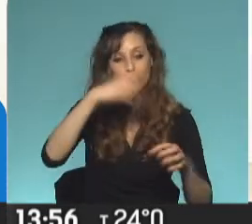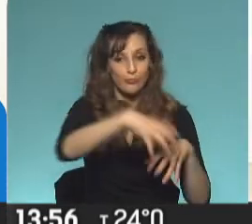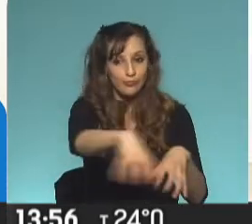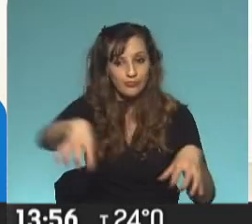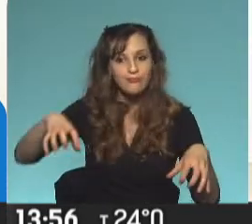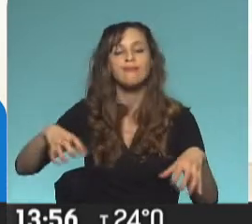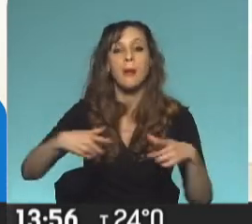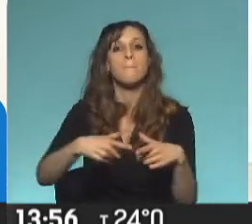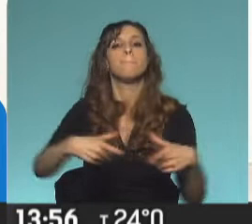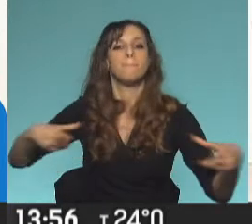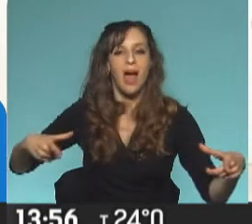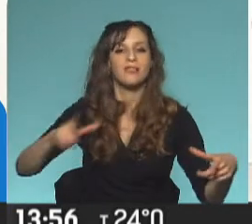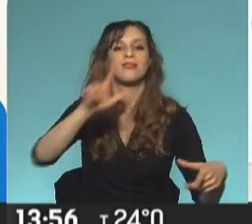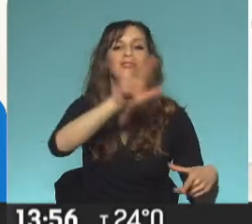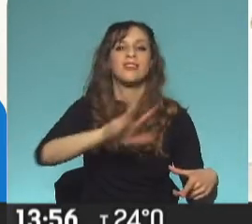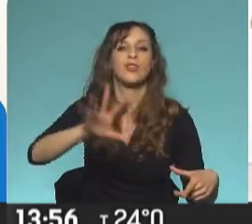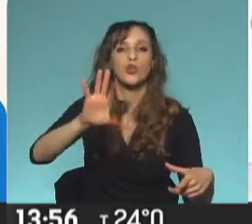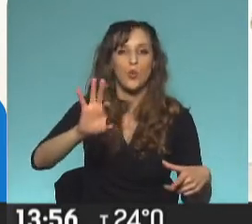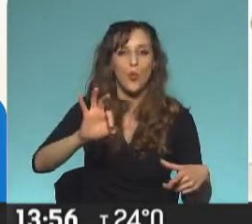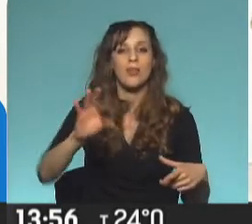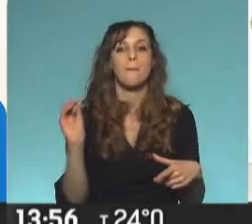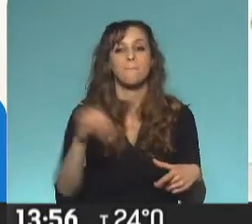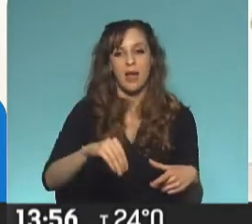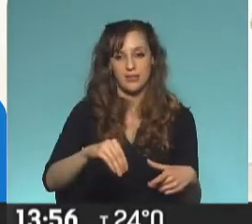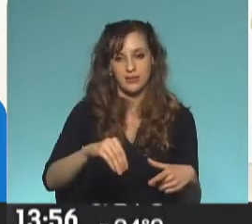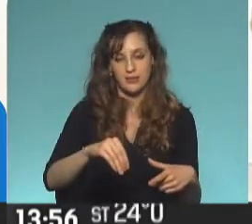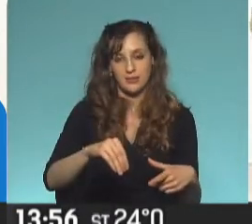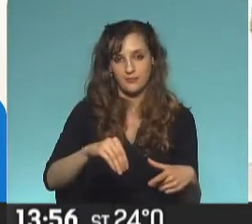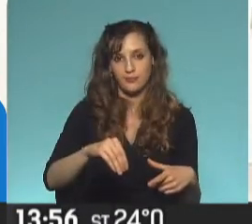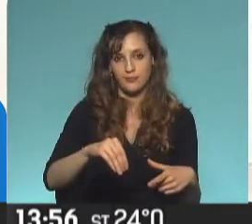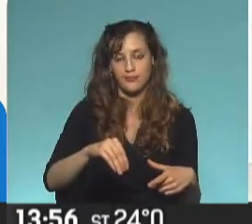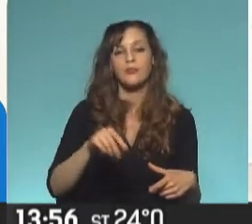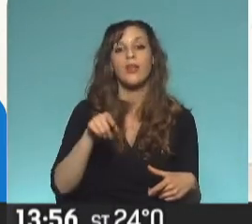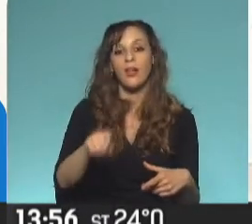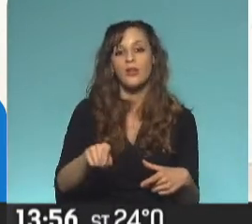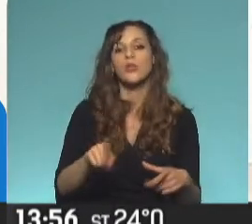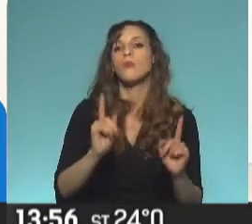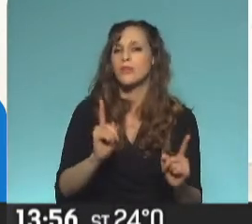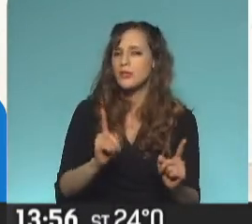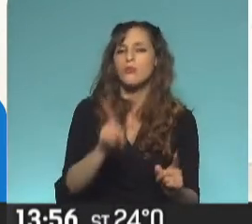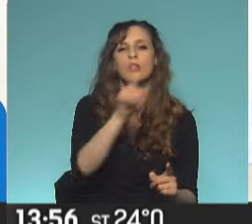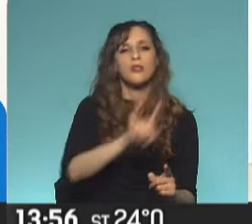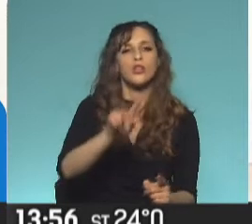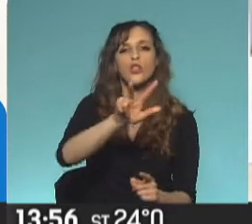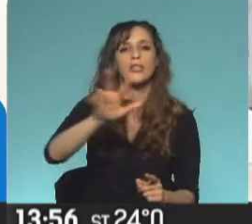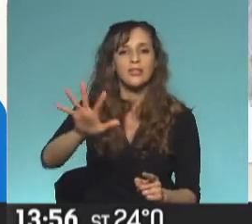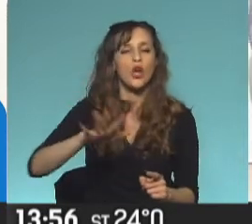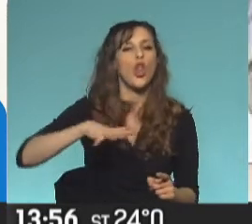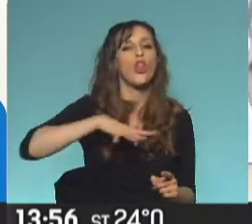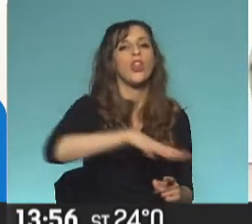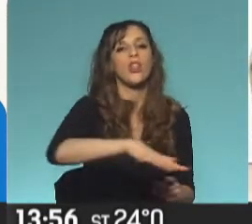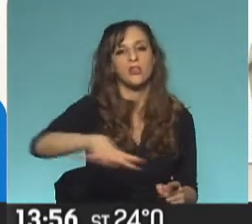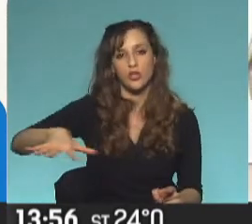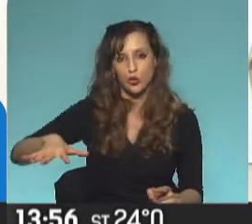350 centros de vacunación más en todas las provincias todo esto es los 135 distritos de la provincia